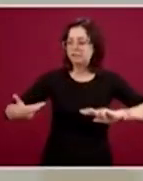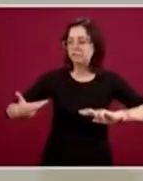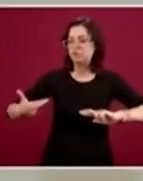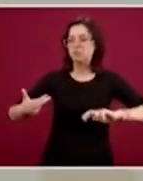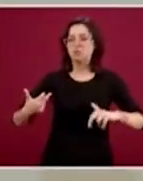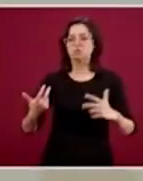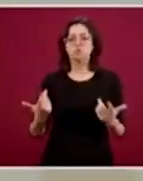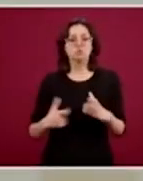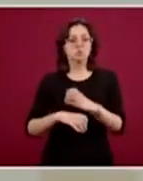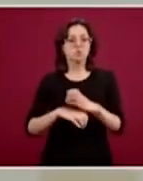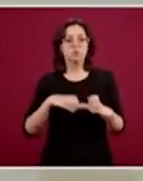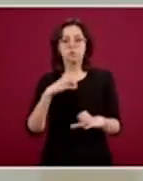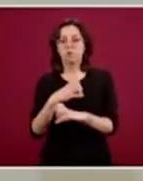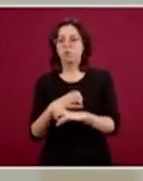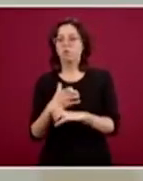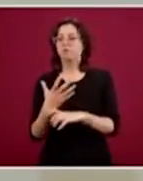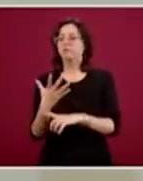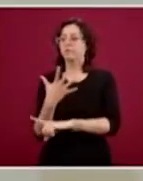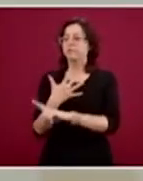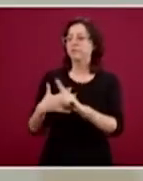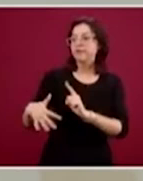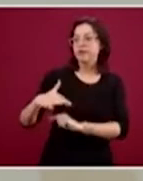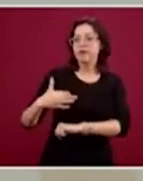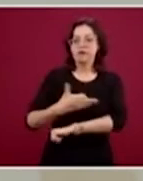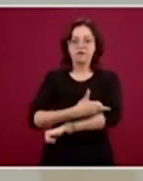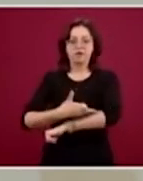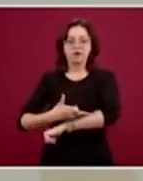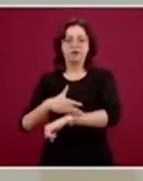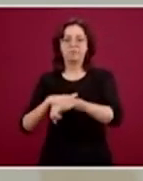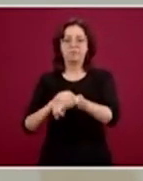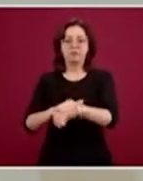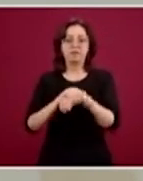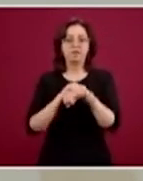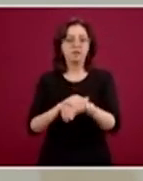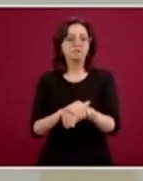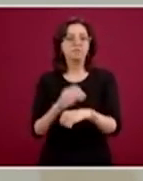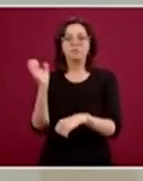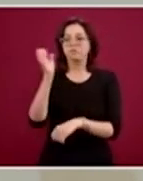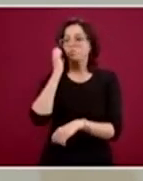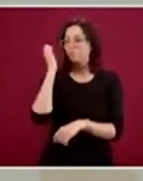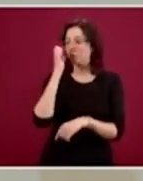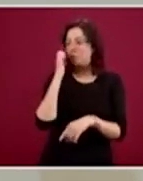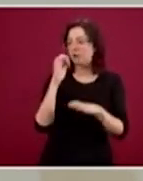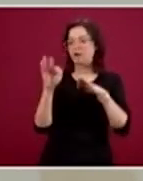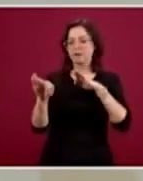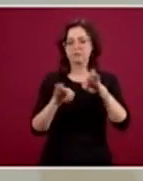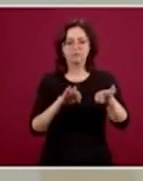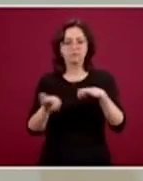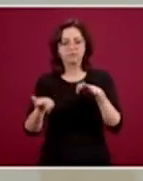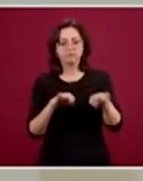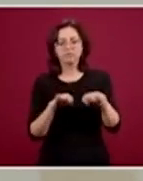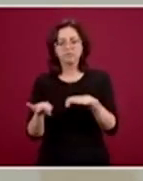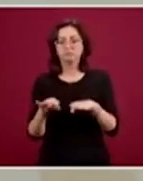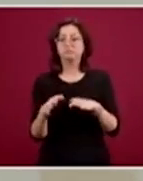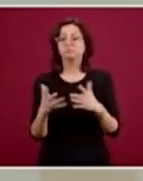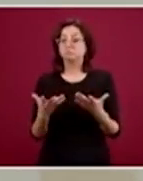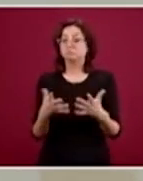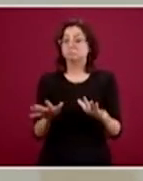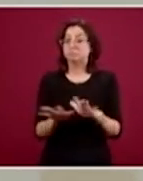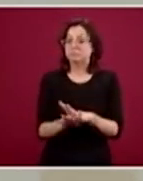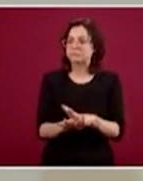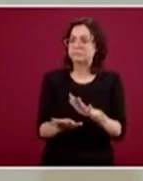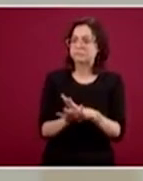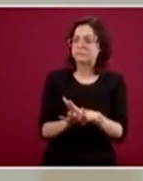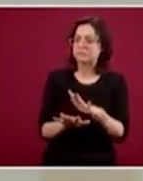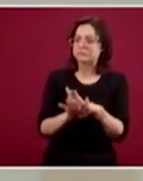muchas cosas con nuestra familia, con nuestros amigos, con nuestra escuela, con nuestro trabajo, van a cambiar un poco,